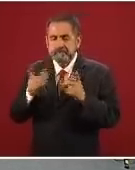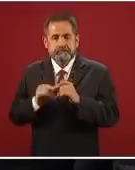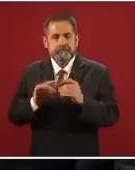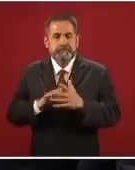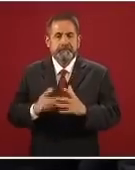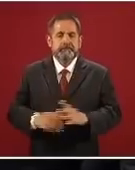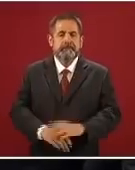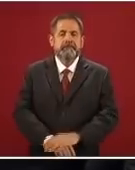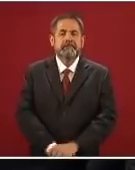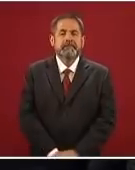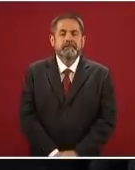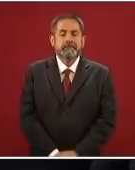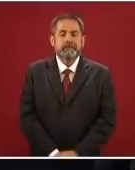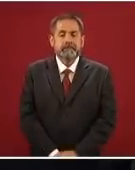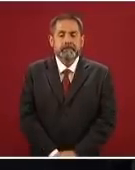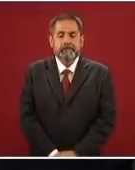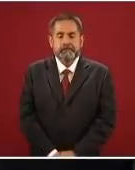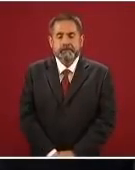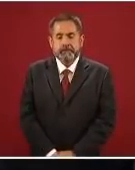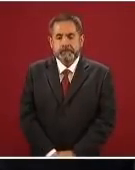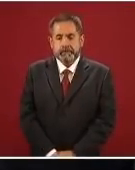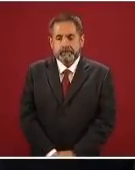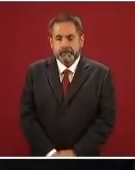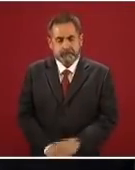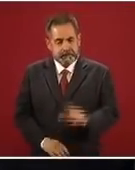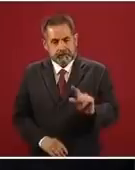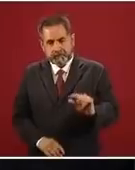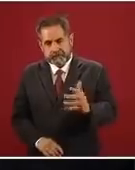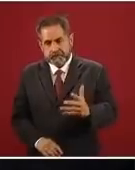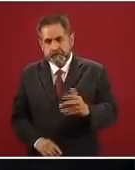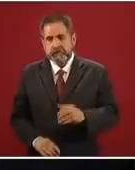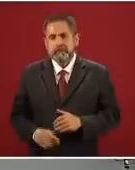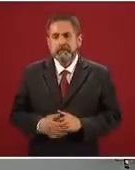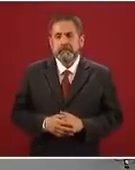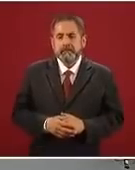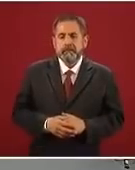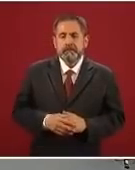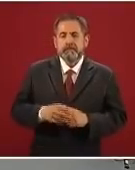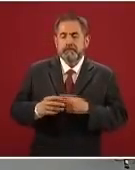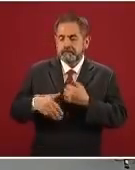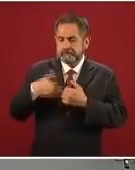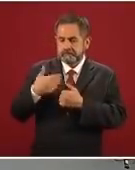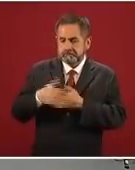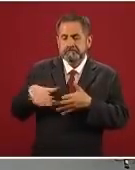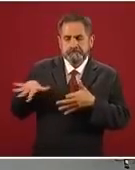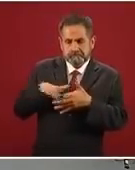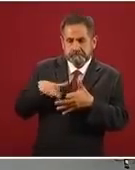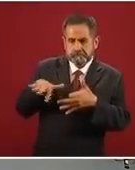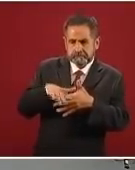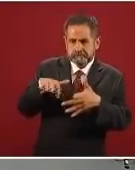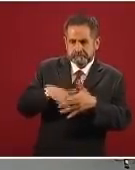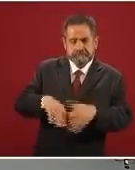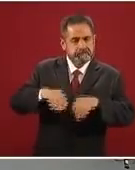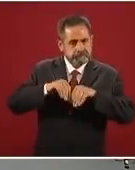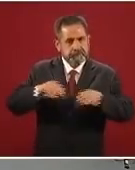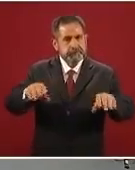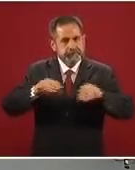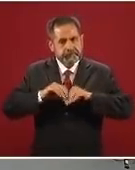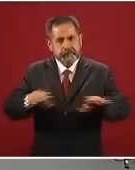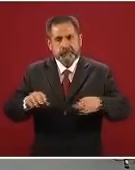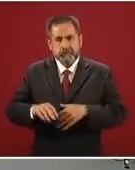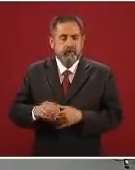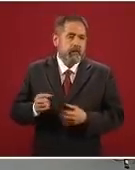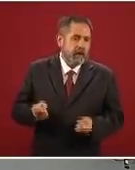gracias. Presidente, vamos a estar informando periódicamente sobre